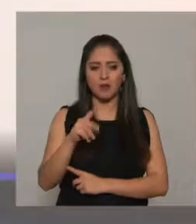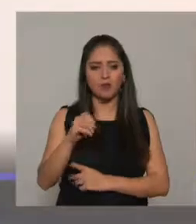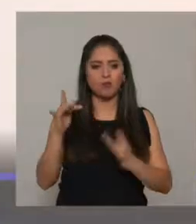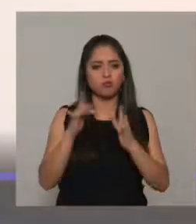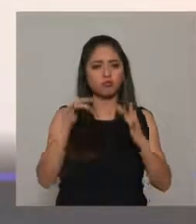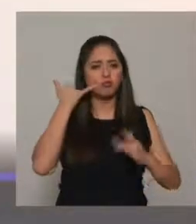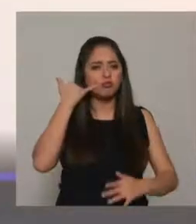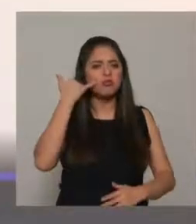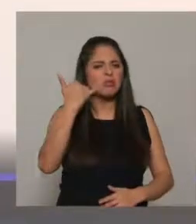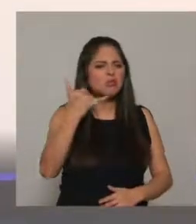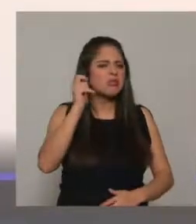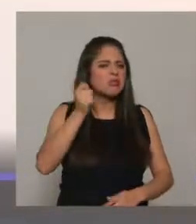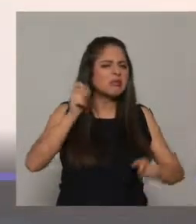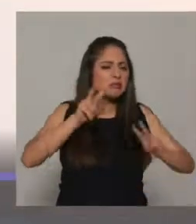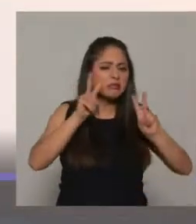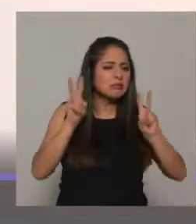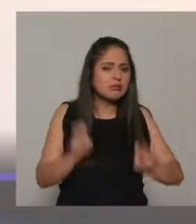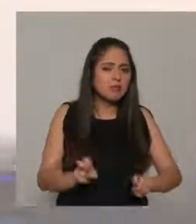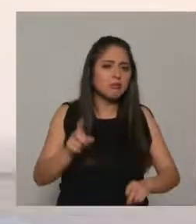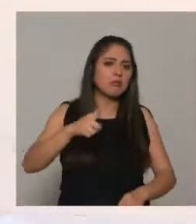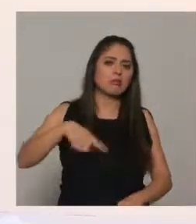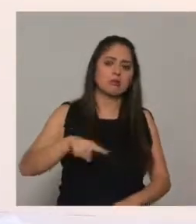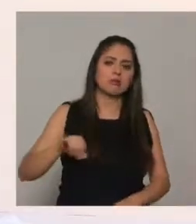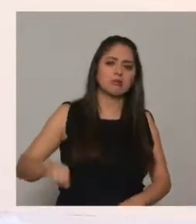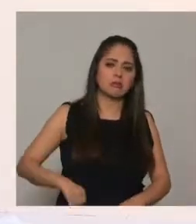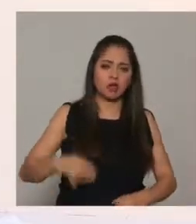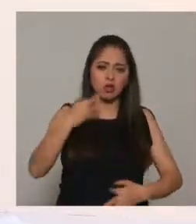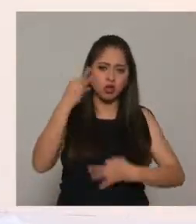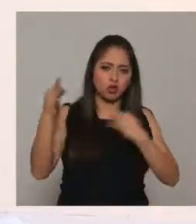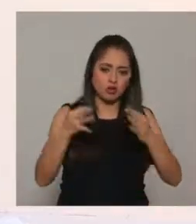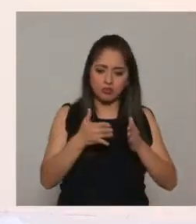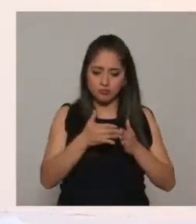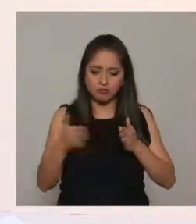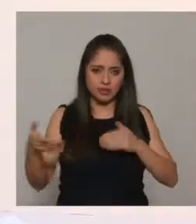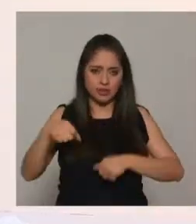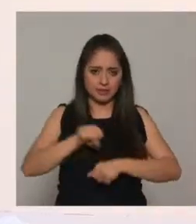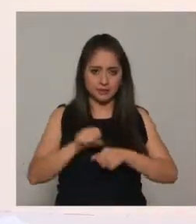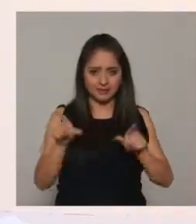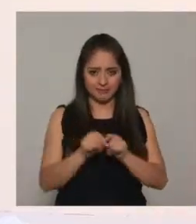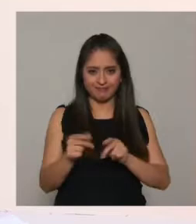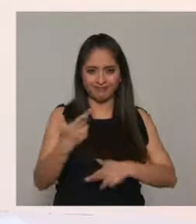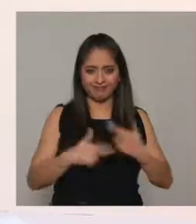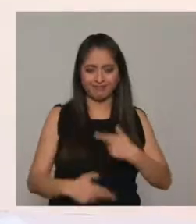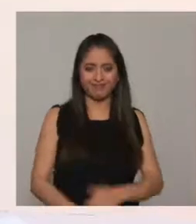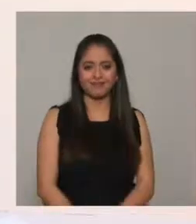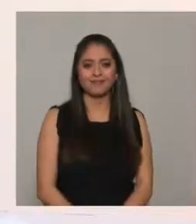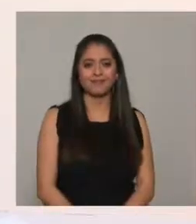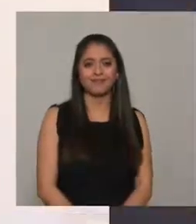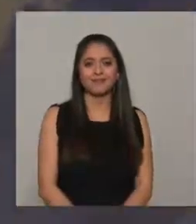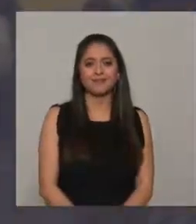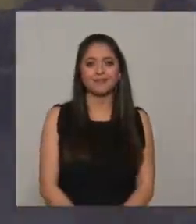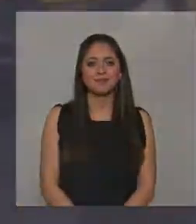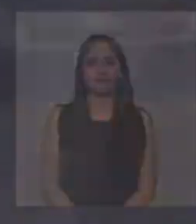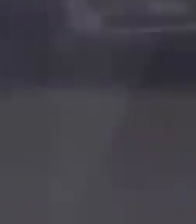para hablarnos sobre los temas que serán la noticia de la semana. Vámonos a la pausa, ya volvemos.